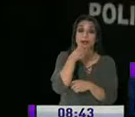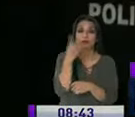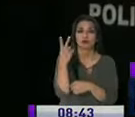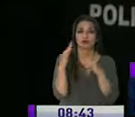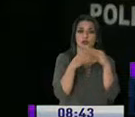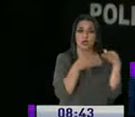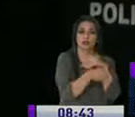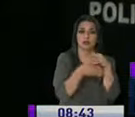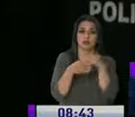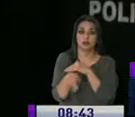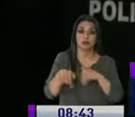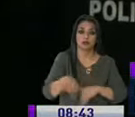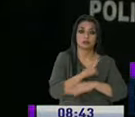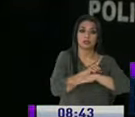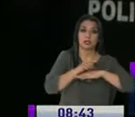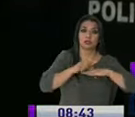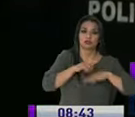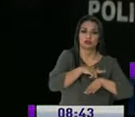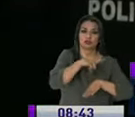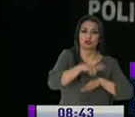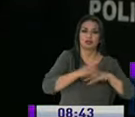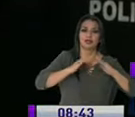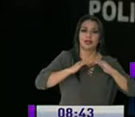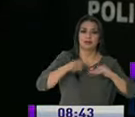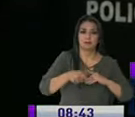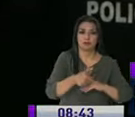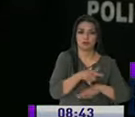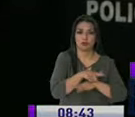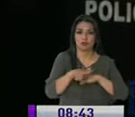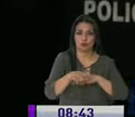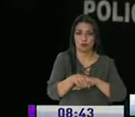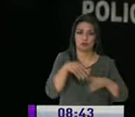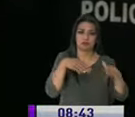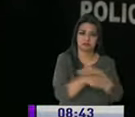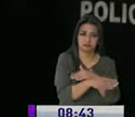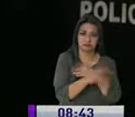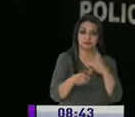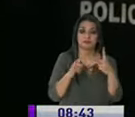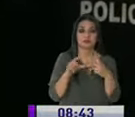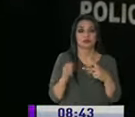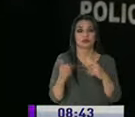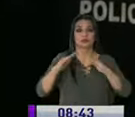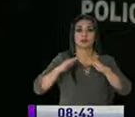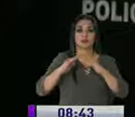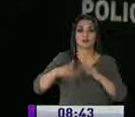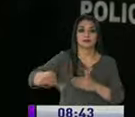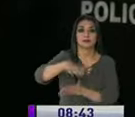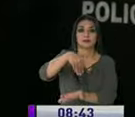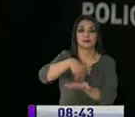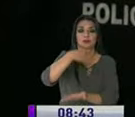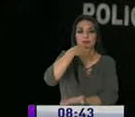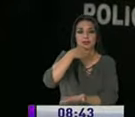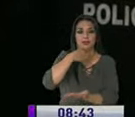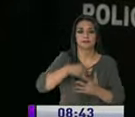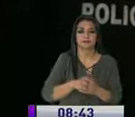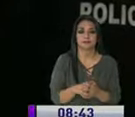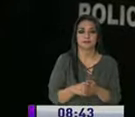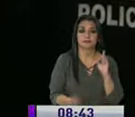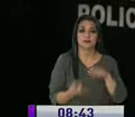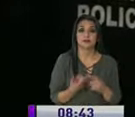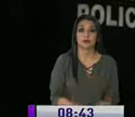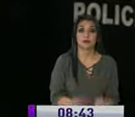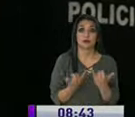se dedicaban a desmantelar autopartes de vehículos, agentes de la Unidad de Inteligencia contra el Abigeato le siguieron los movimientos por